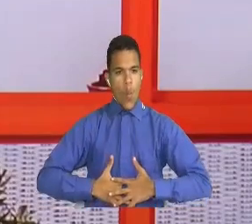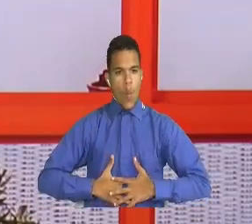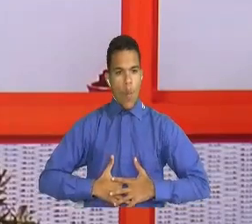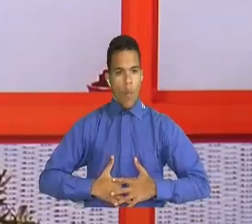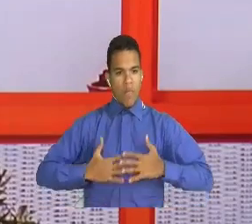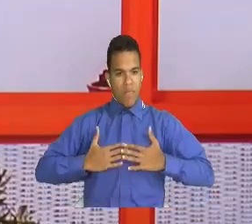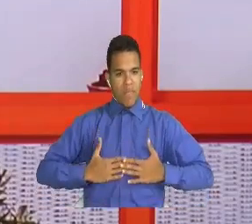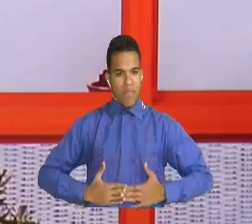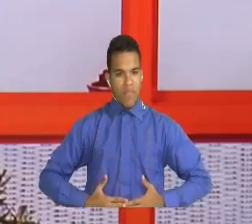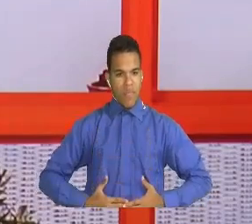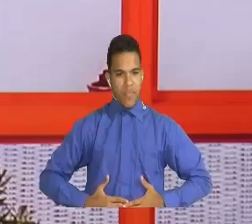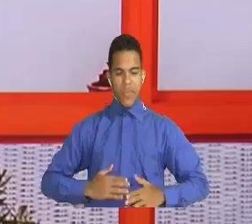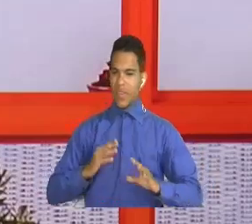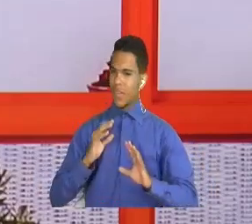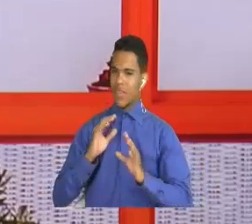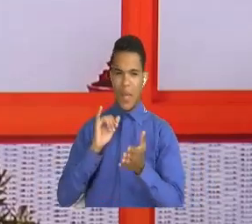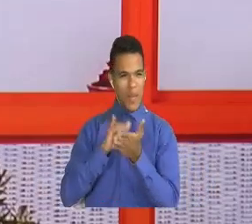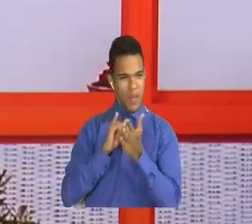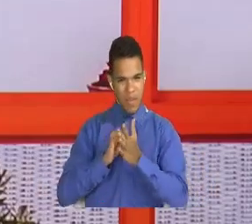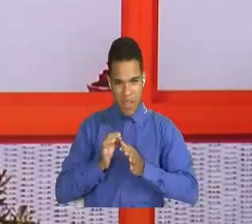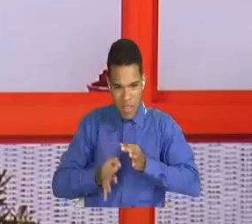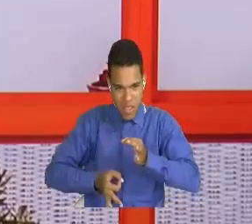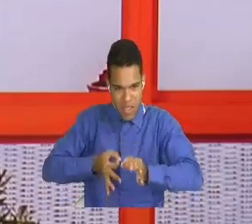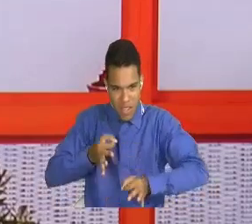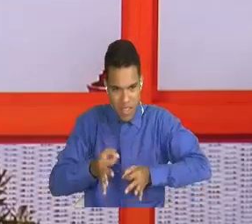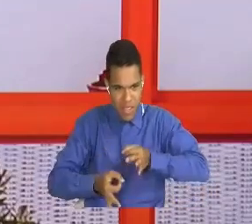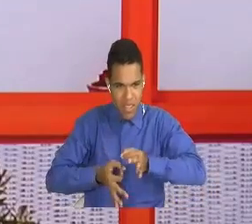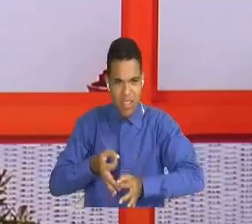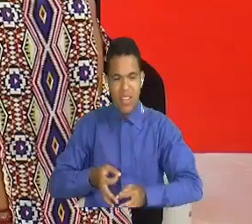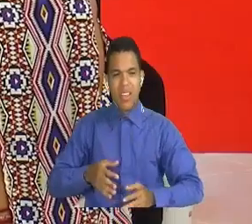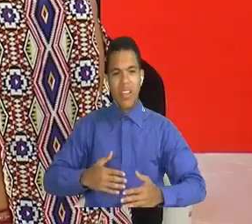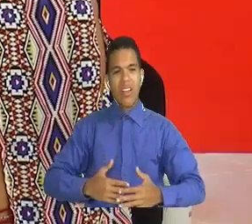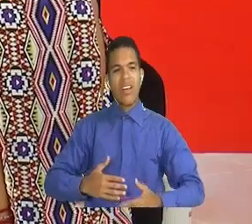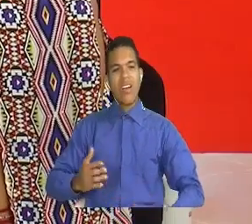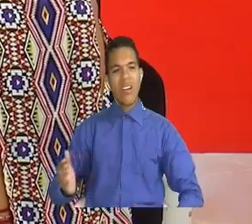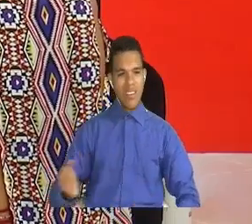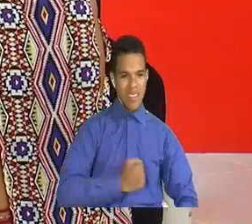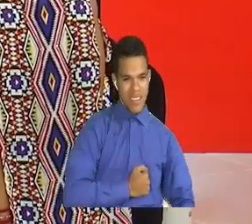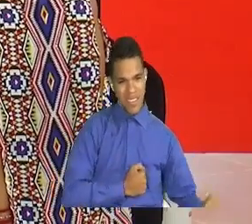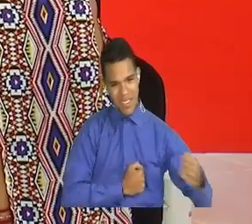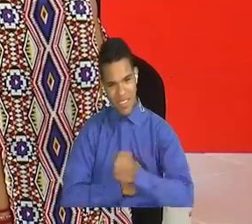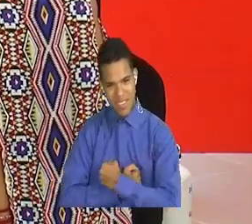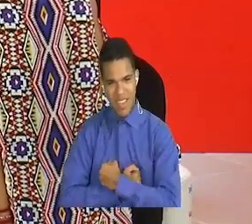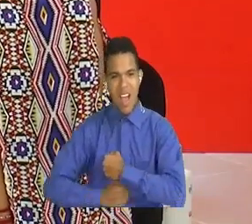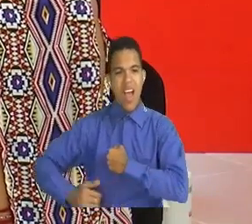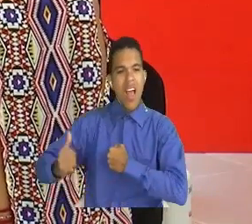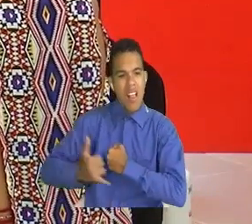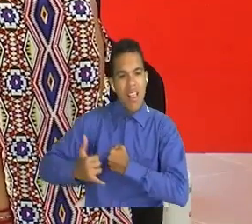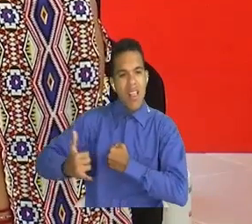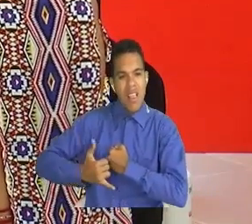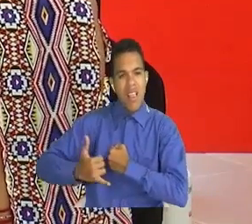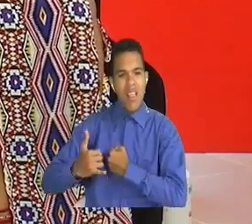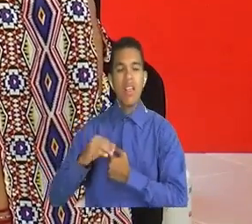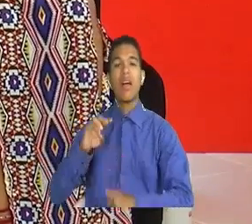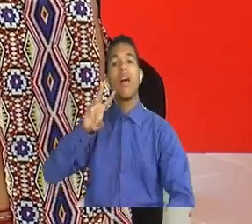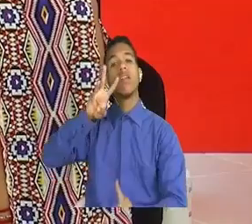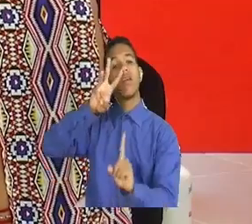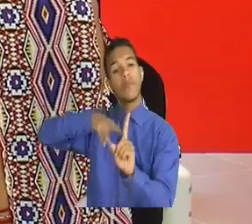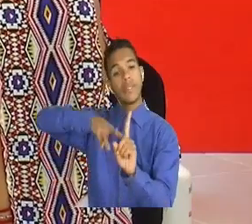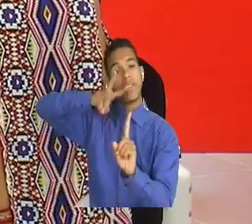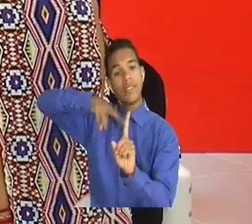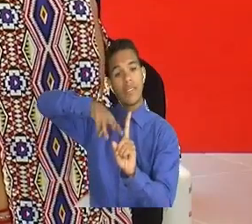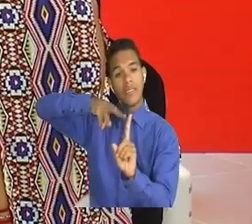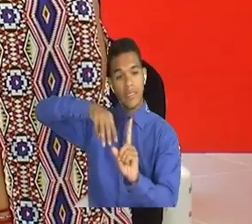todo igual, el mismo cuidado, los 3 meses con la faja, todo es igual. No, y es que además, como las mujeres también queremos vernos lindas para